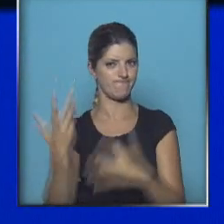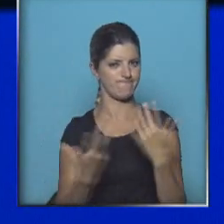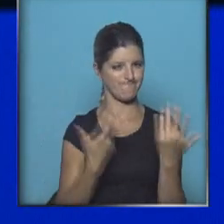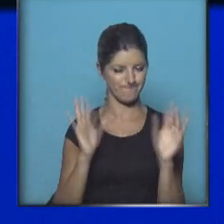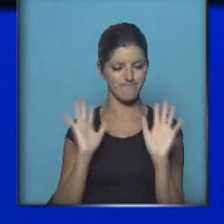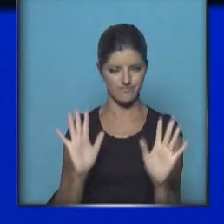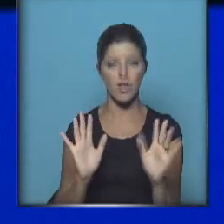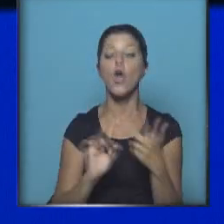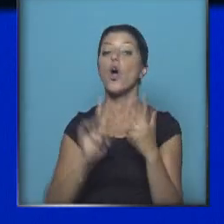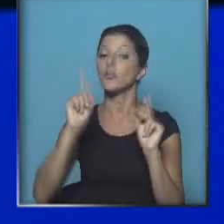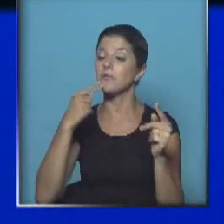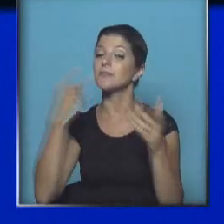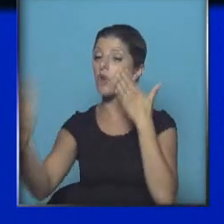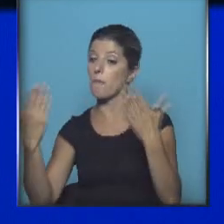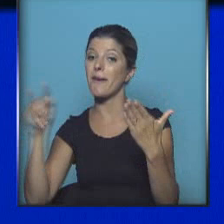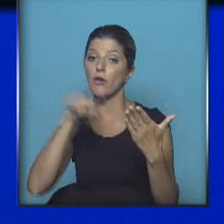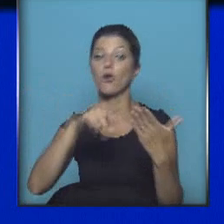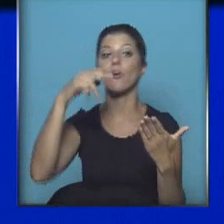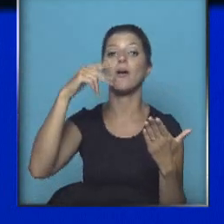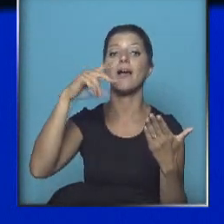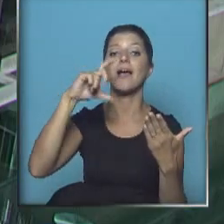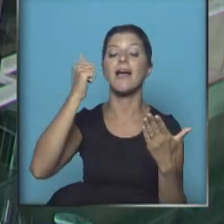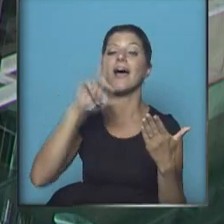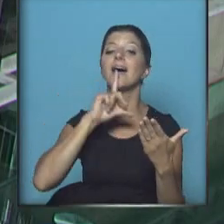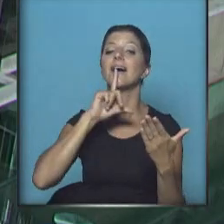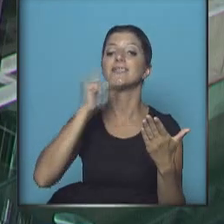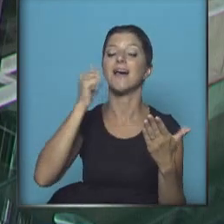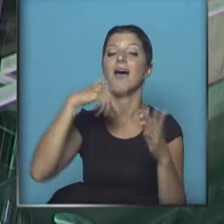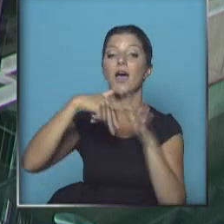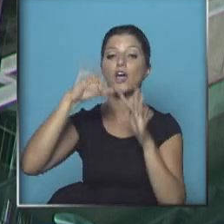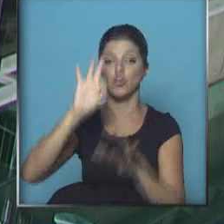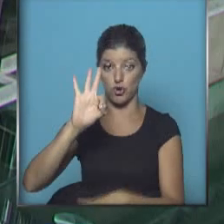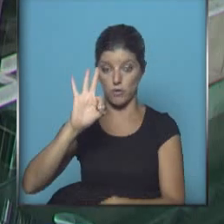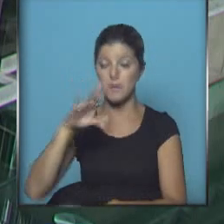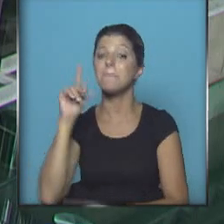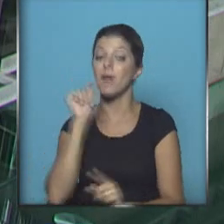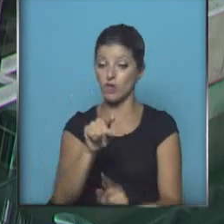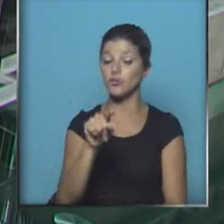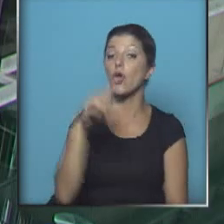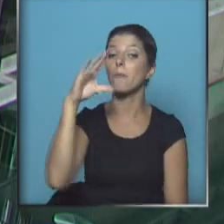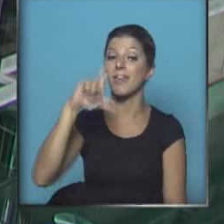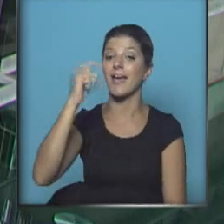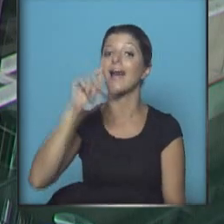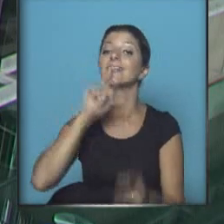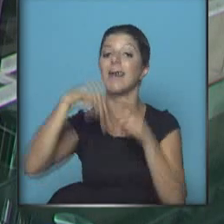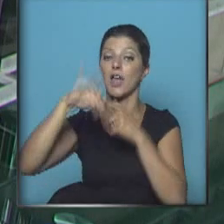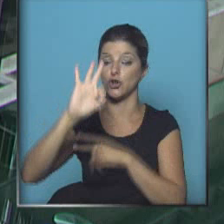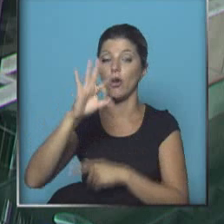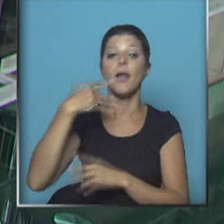Uh-huh. O se ha comparado con el caso de Marcelo Cataño. Pero Marcelo Cataño apareció